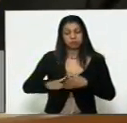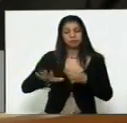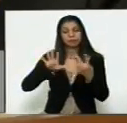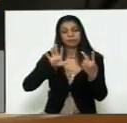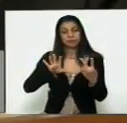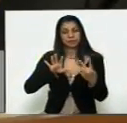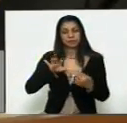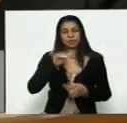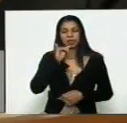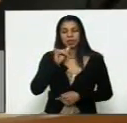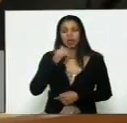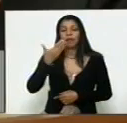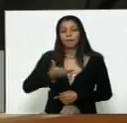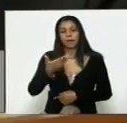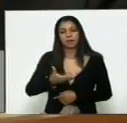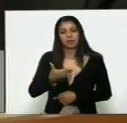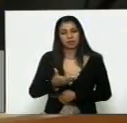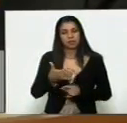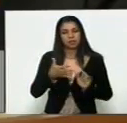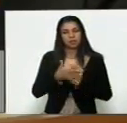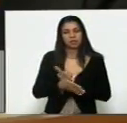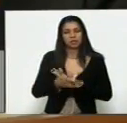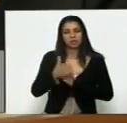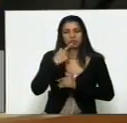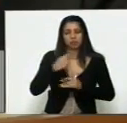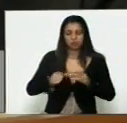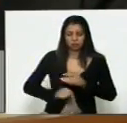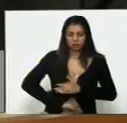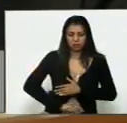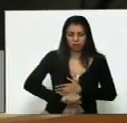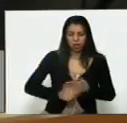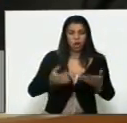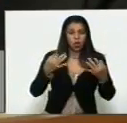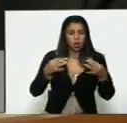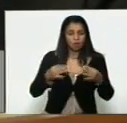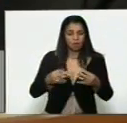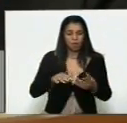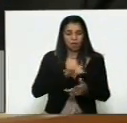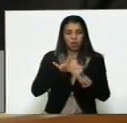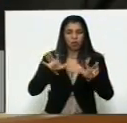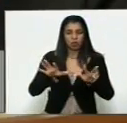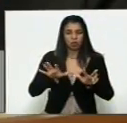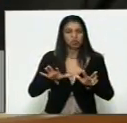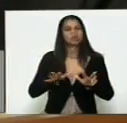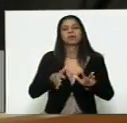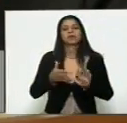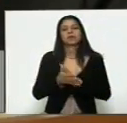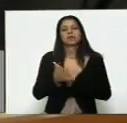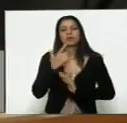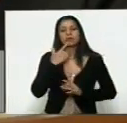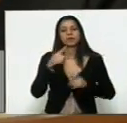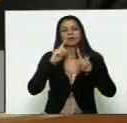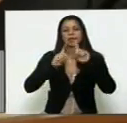importancia y beneficio del parto vaginal. 8, las distintas opciones y